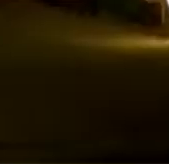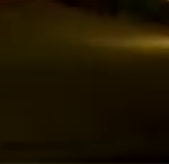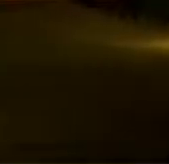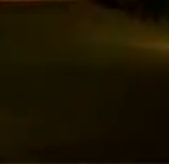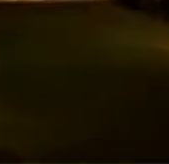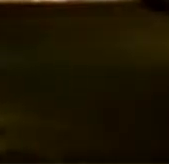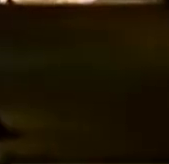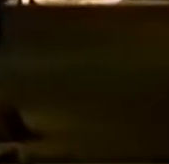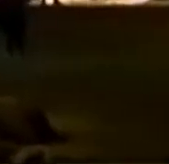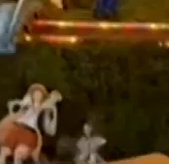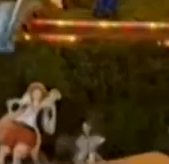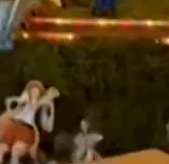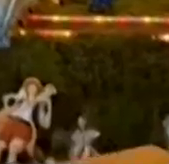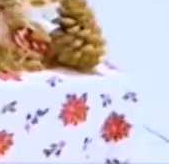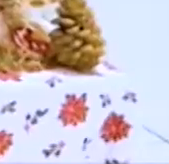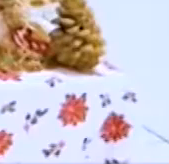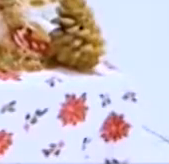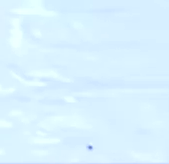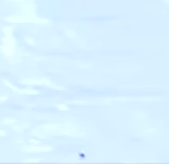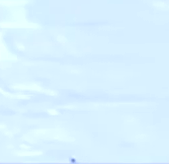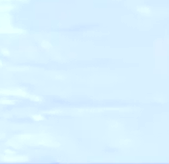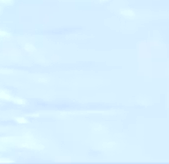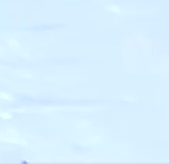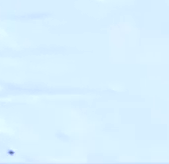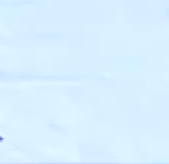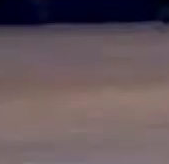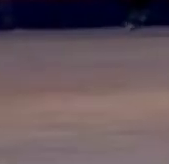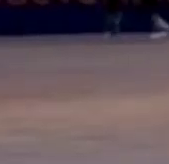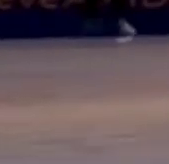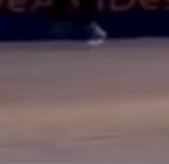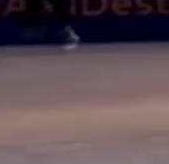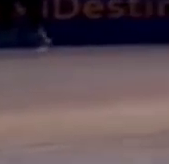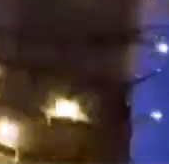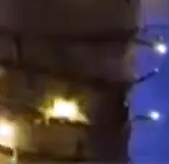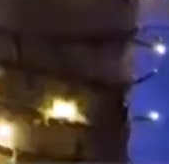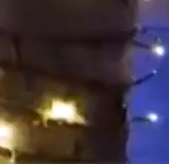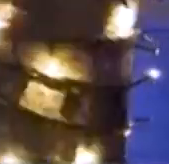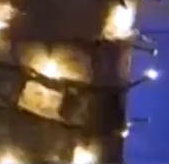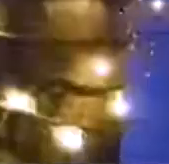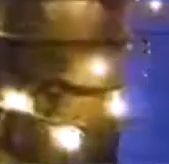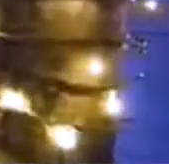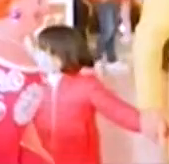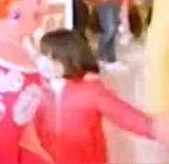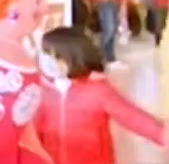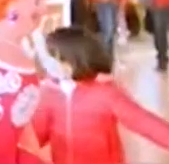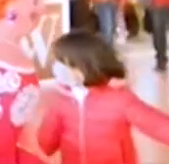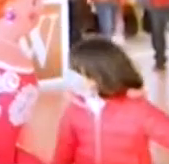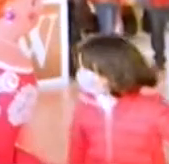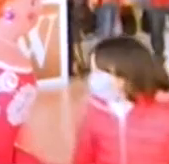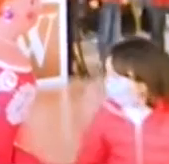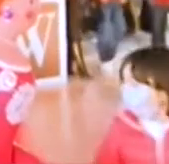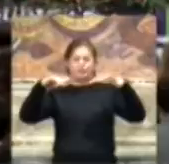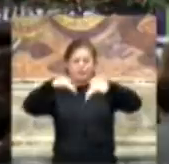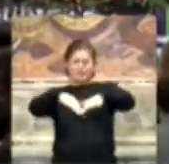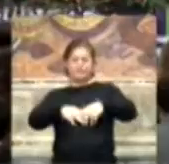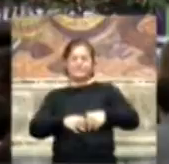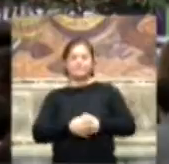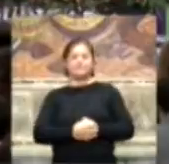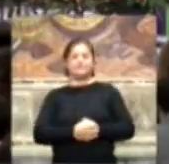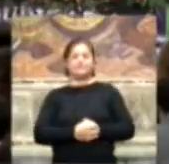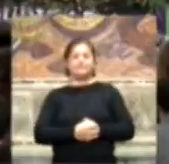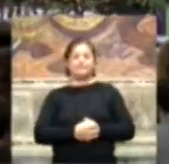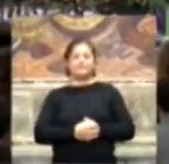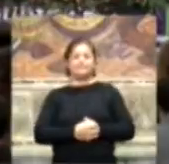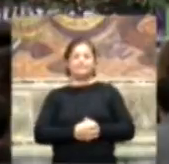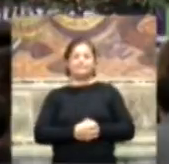navideña Tlaxcala 2021, misma que estima una derrama económica superior a los 30 millones de pesos. Como parte